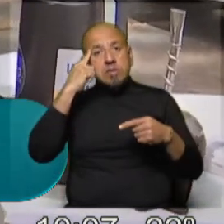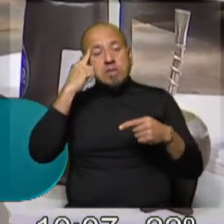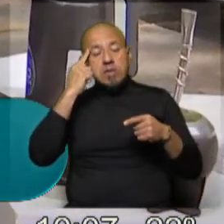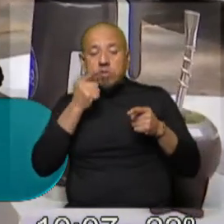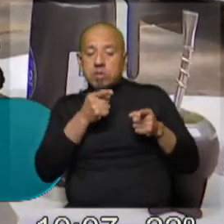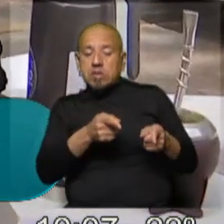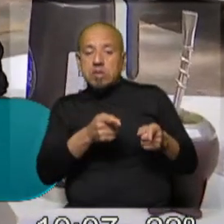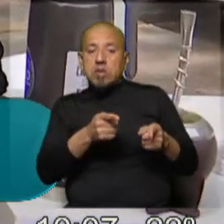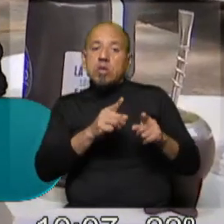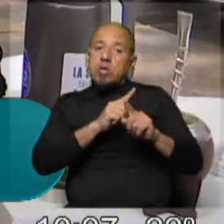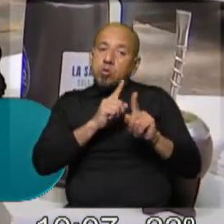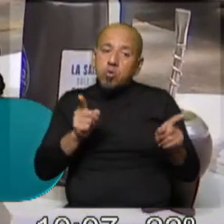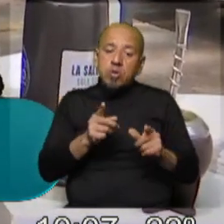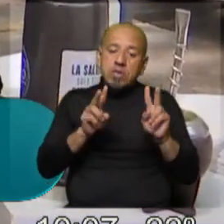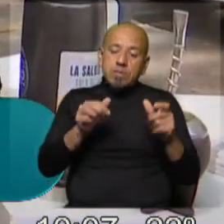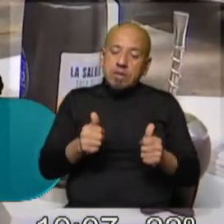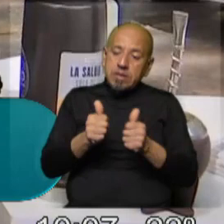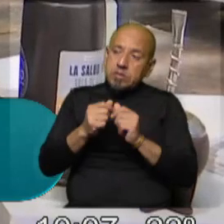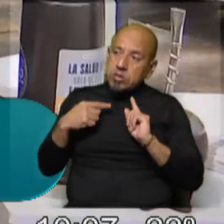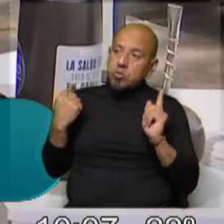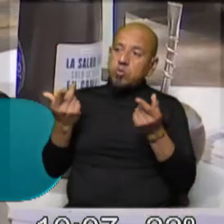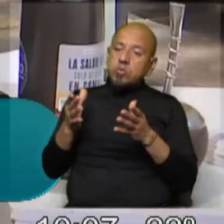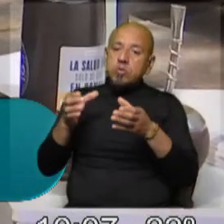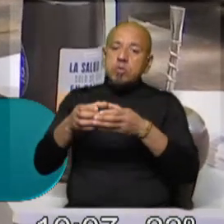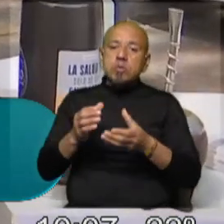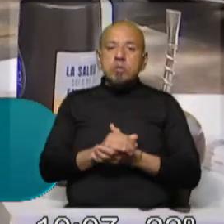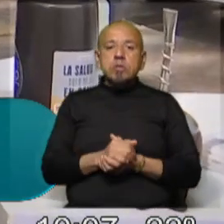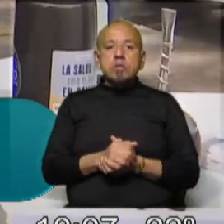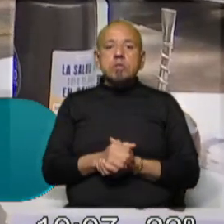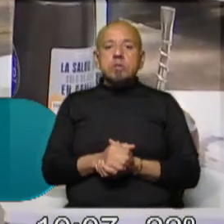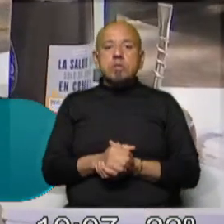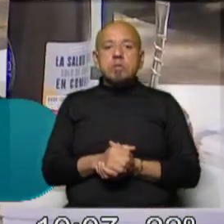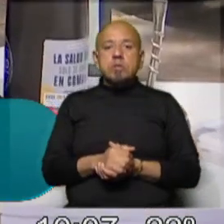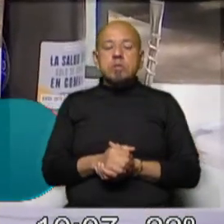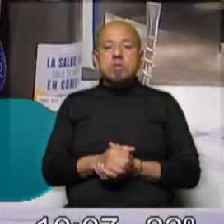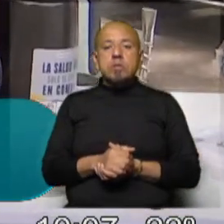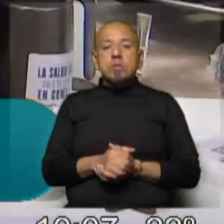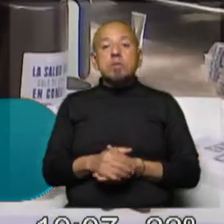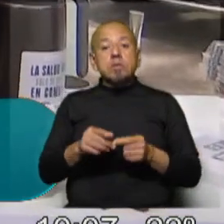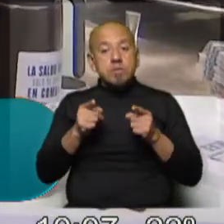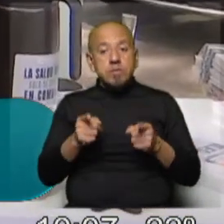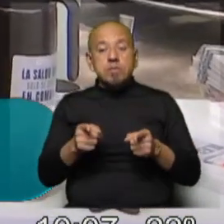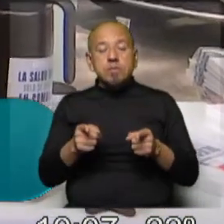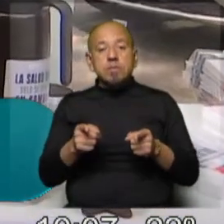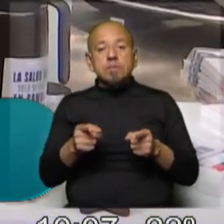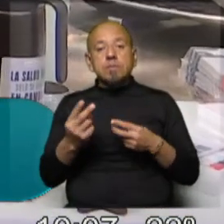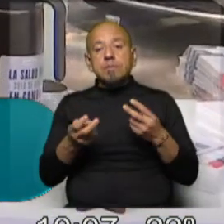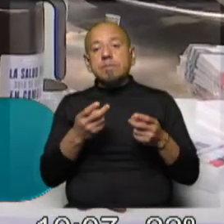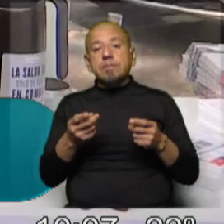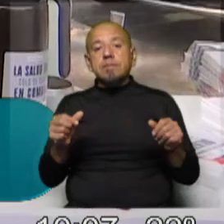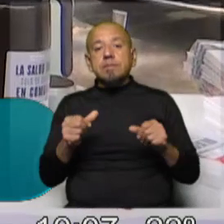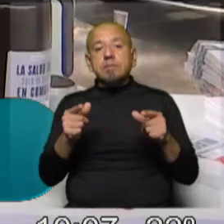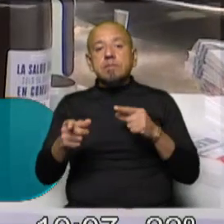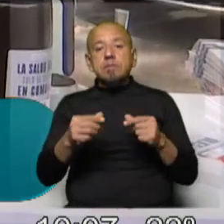eso y no el acompañamiento de toda la comunidad? Y bueno, eso es justamente lo que trata de generarse a través de